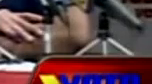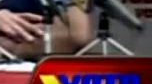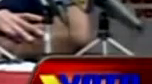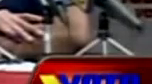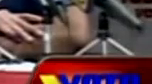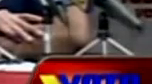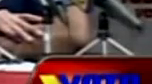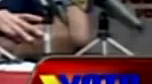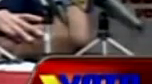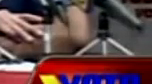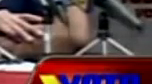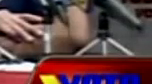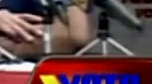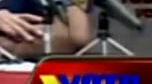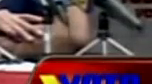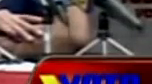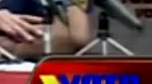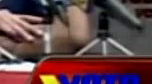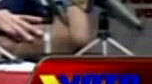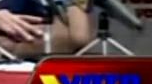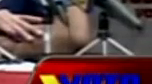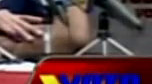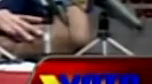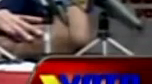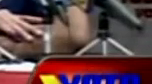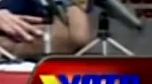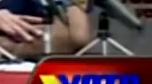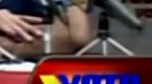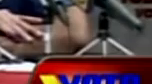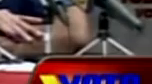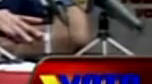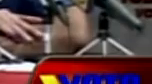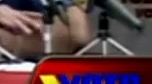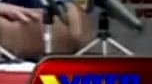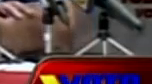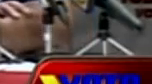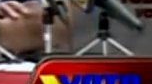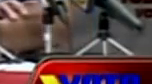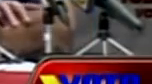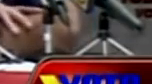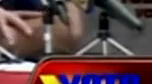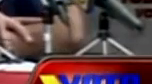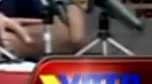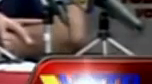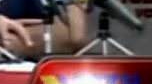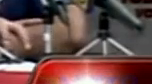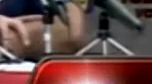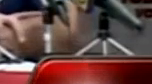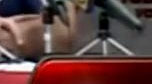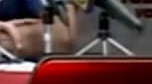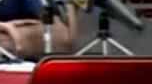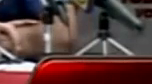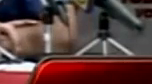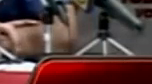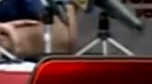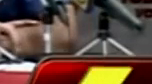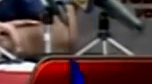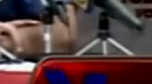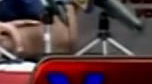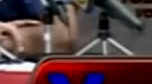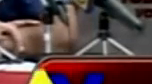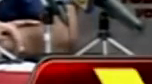Bueno, sí, nos encontramos aquí desde el Teatro Principal de Caracas, donde el jefe de comando de campaña, Jorge